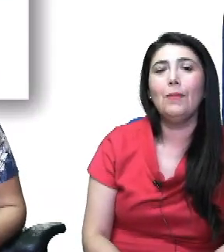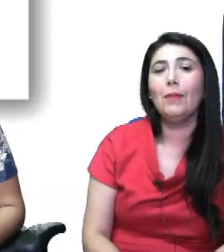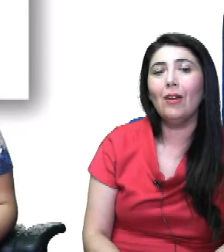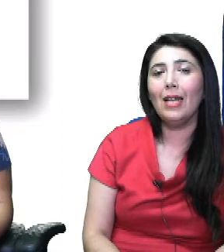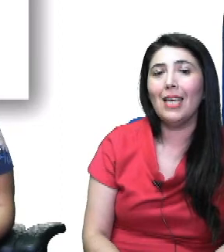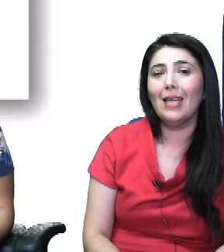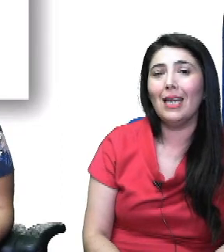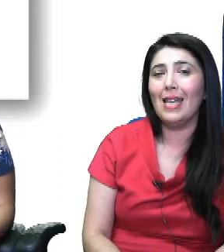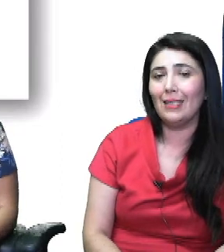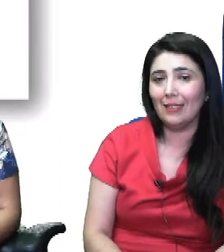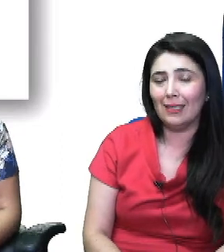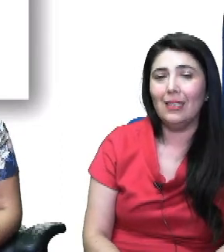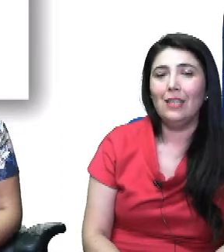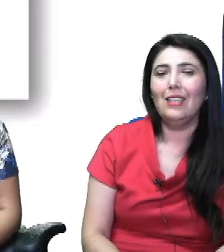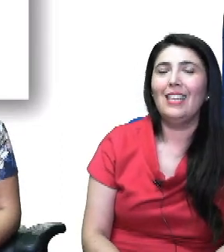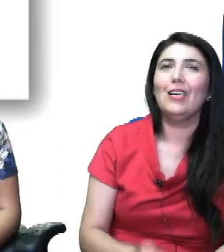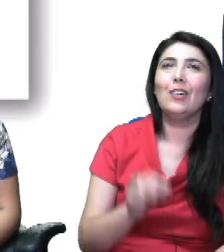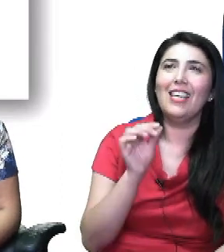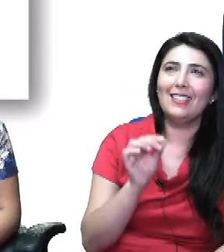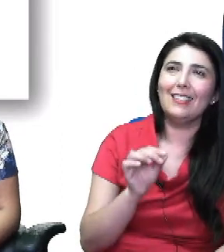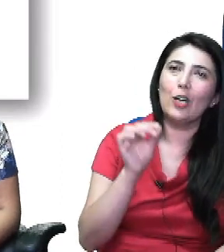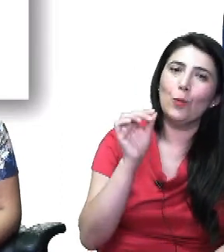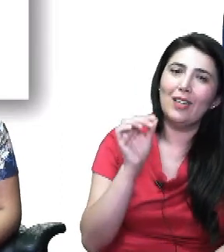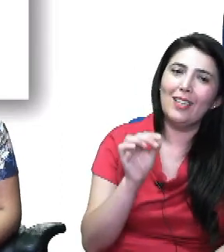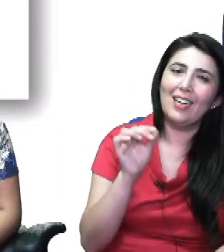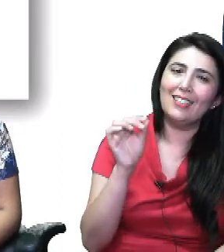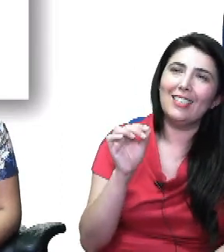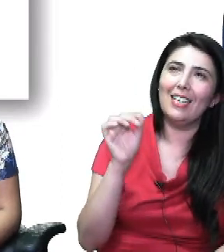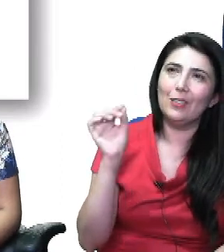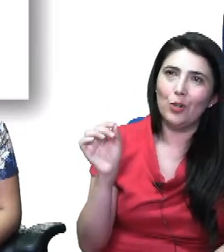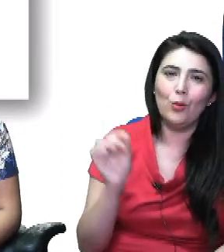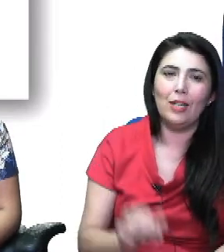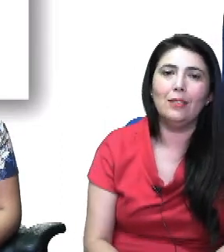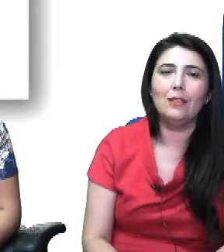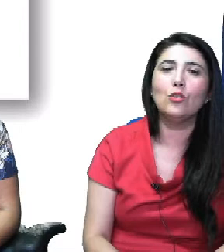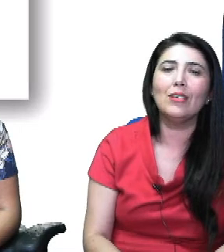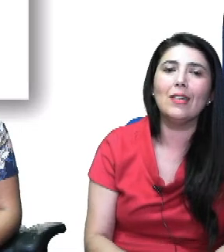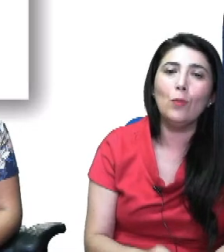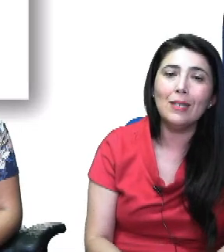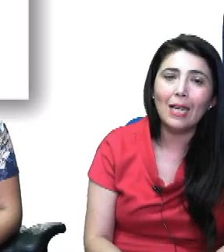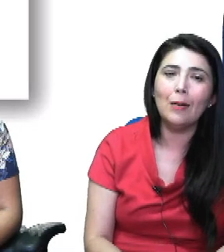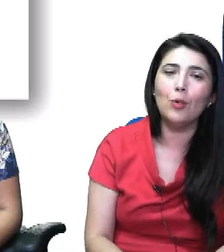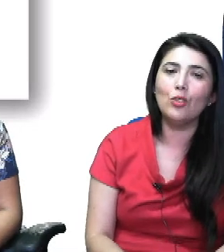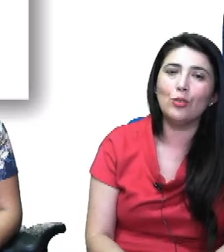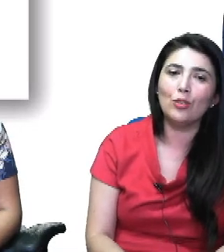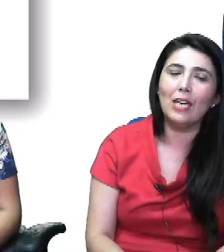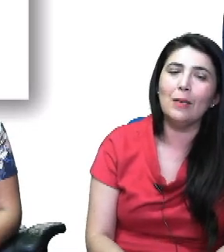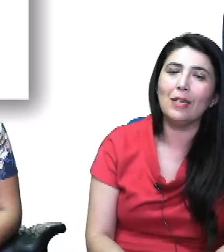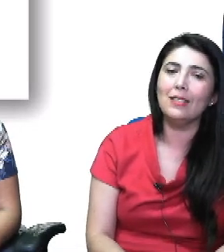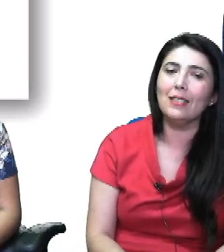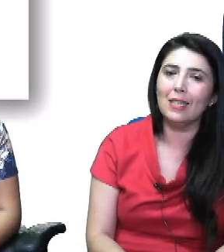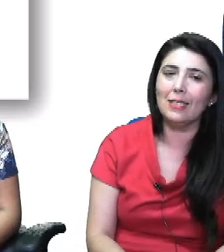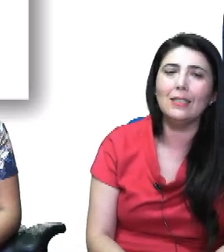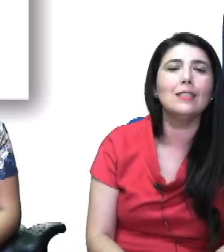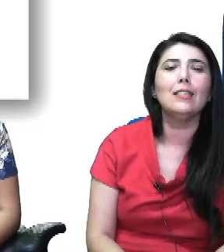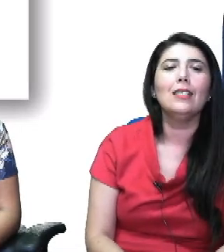El primero es la guía del IASC. El IASC es el Comité Interagencial de Naciones Unidas sobre salud mental y apoyo psicosocial en